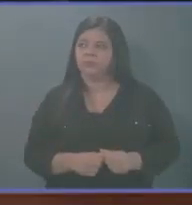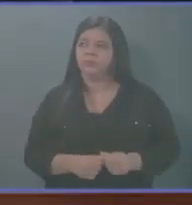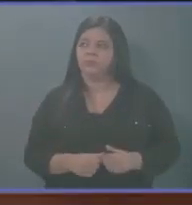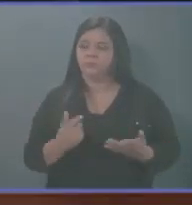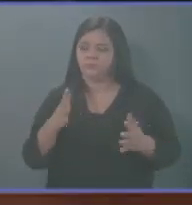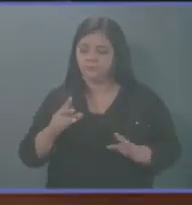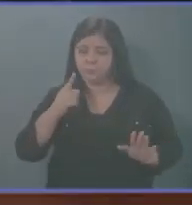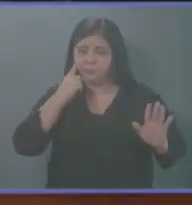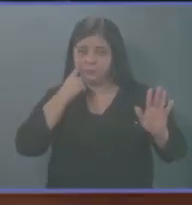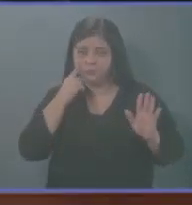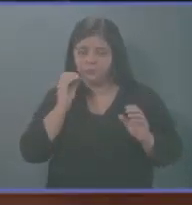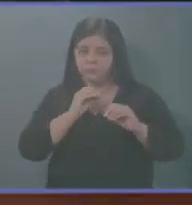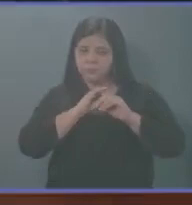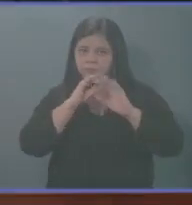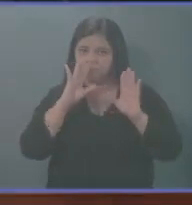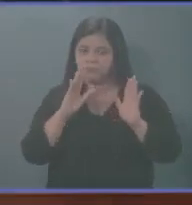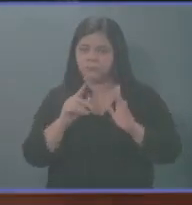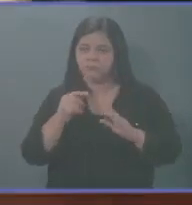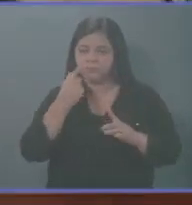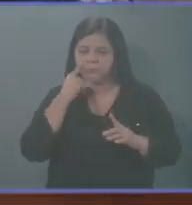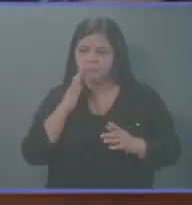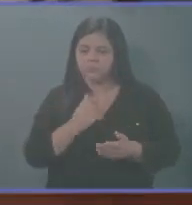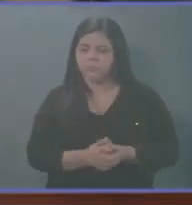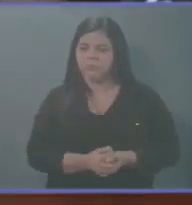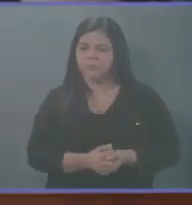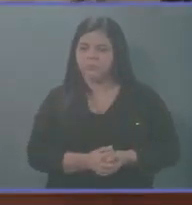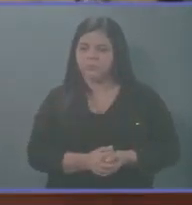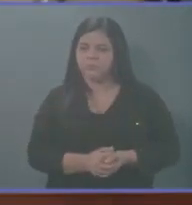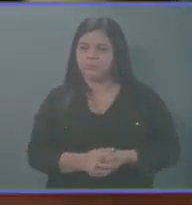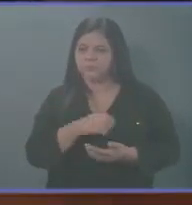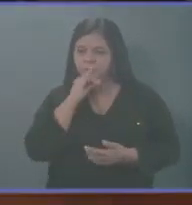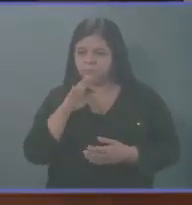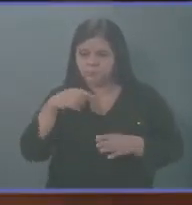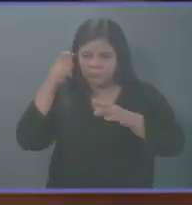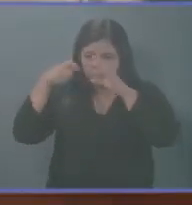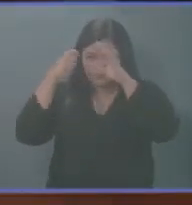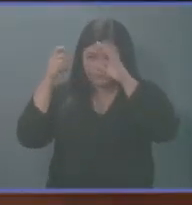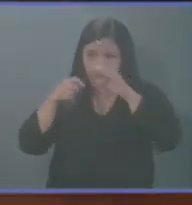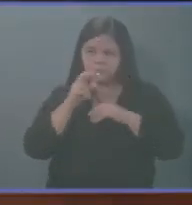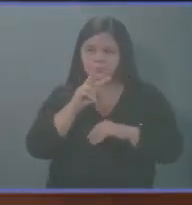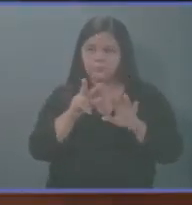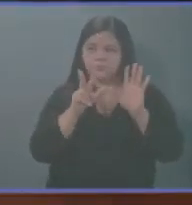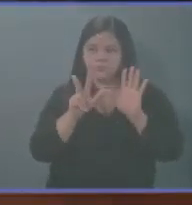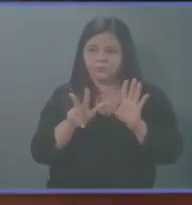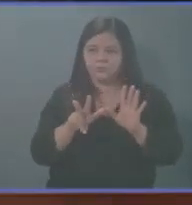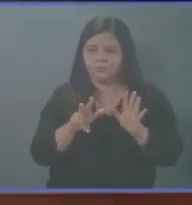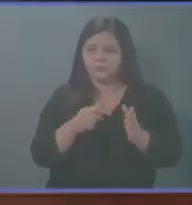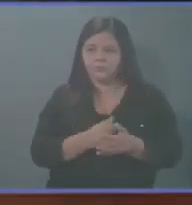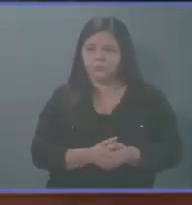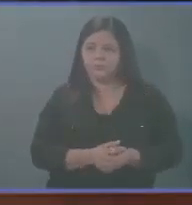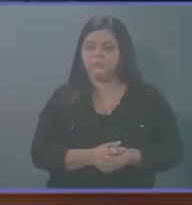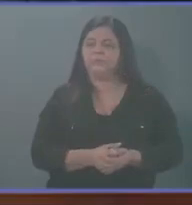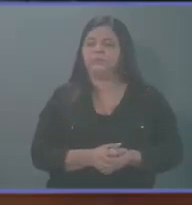este testigo clave graba ese video de 28 y pico de minutos. Y